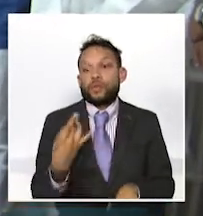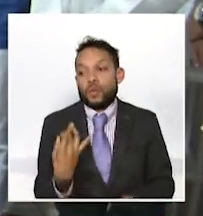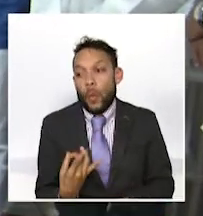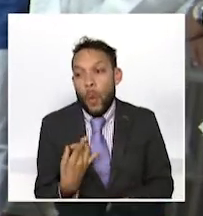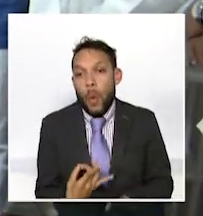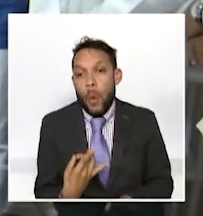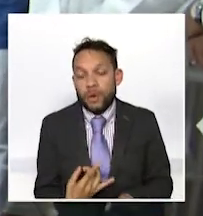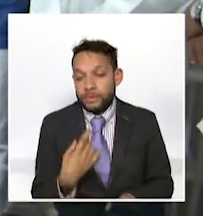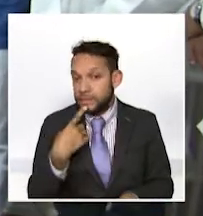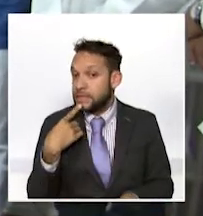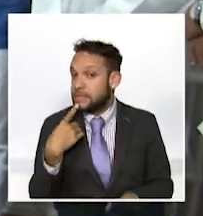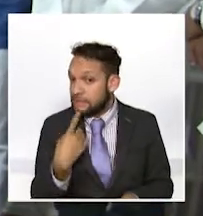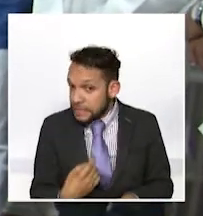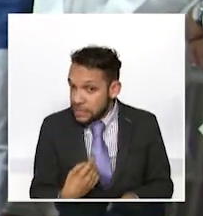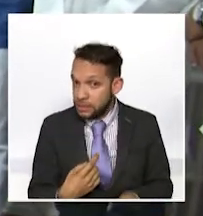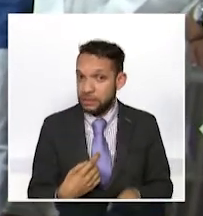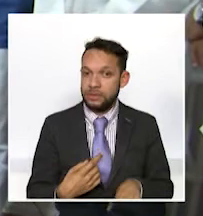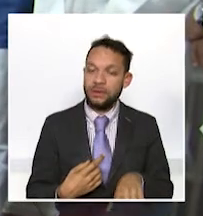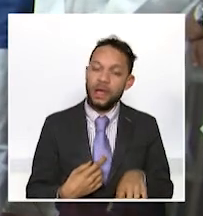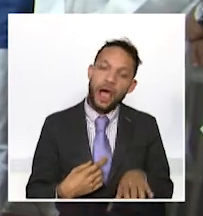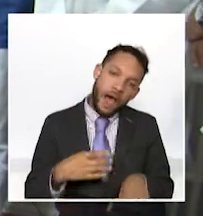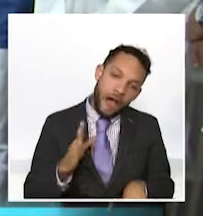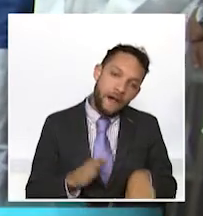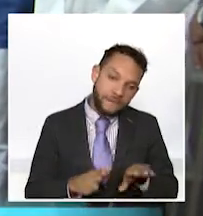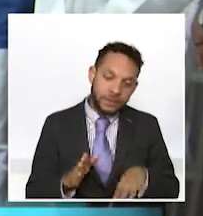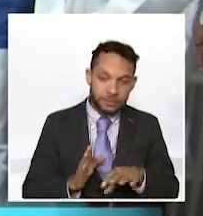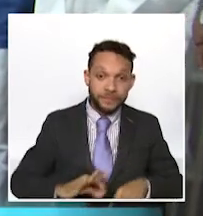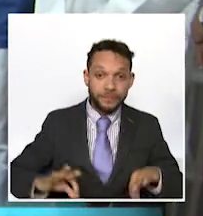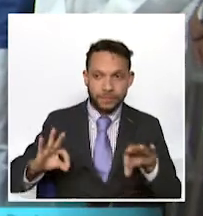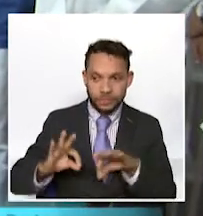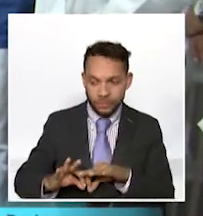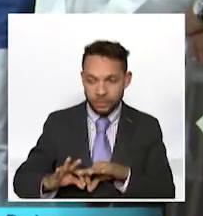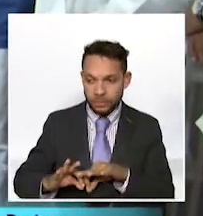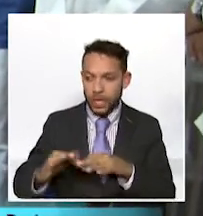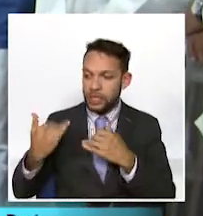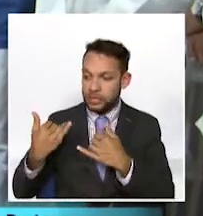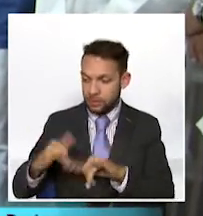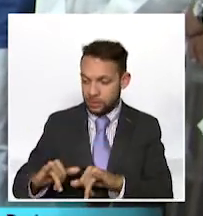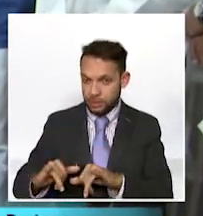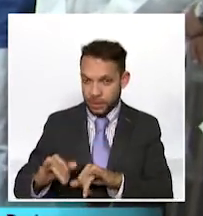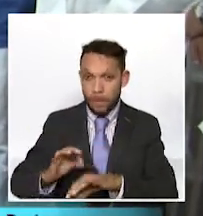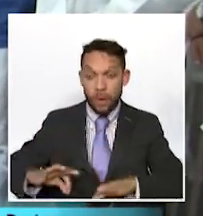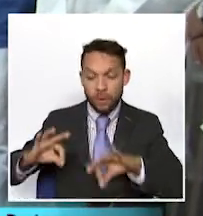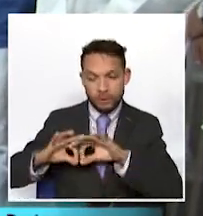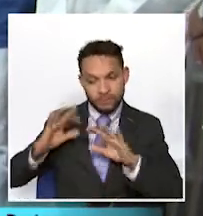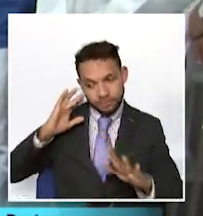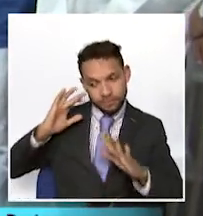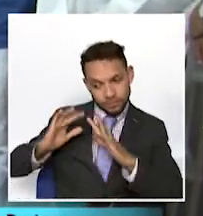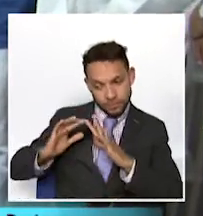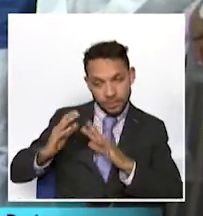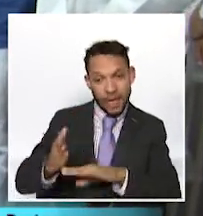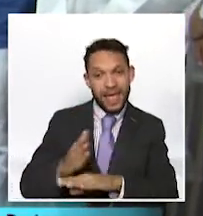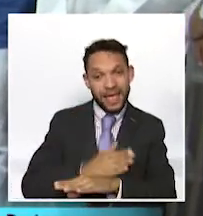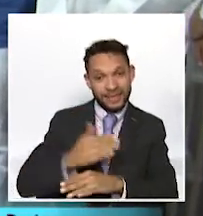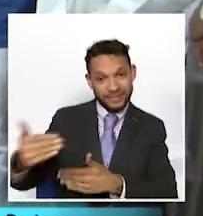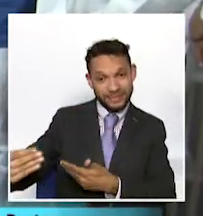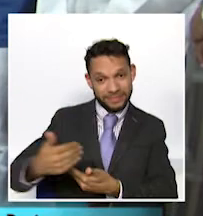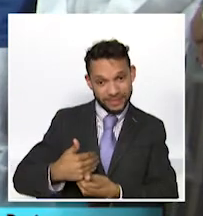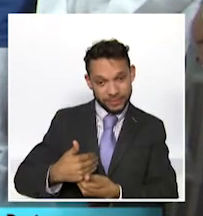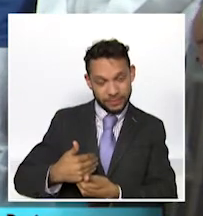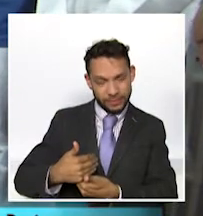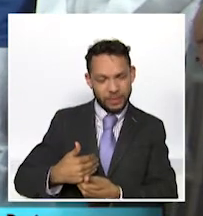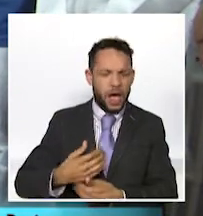es impresionante. Bueno, entonces pasemos a la parte que yo les decía. Entonces ya nos pudo haber consultado a los médicos por